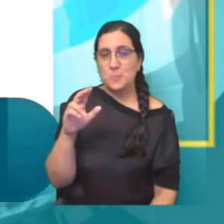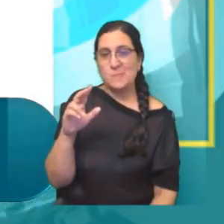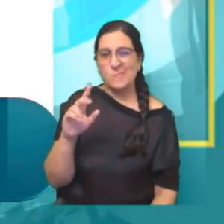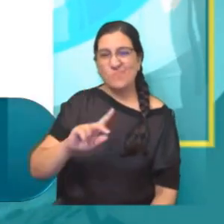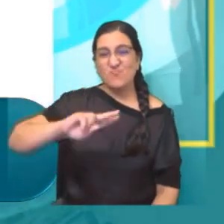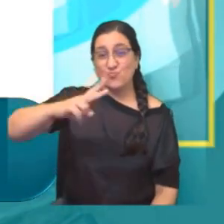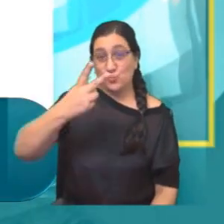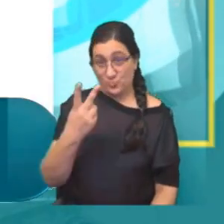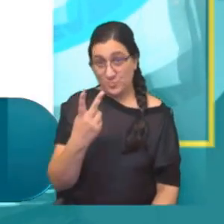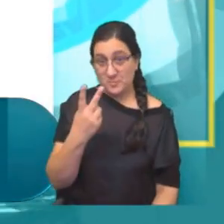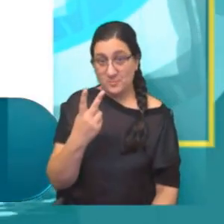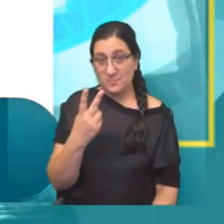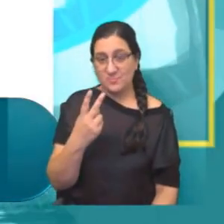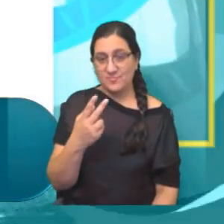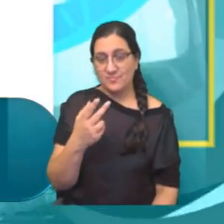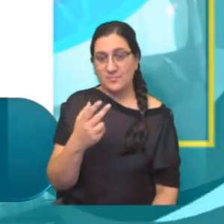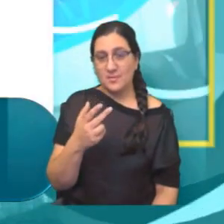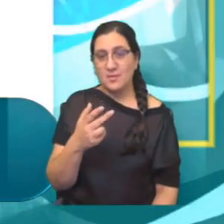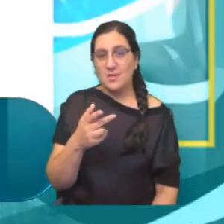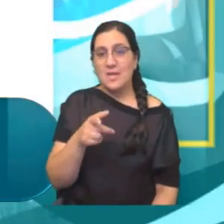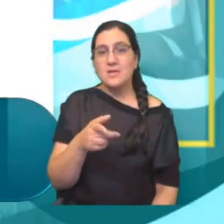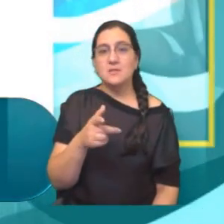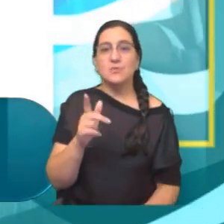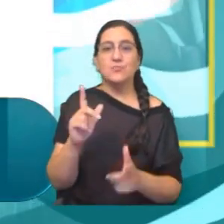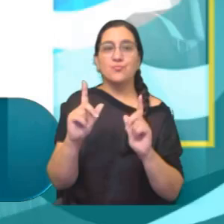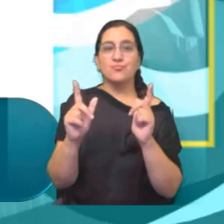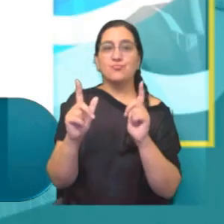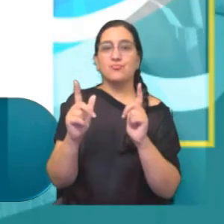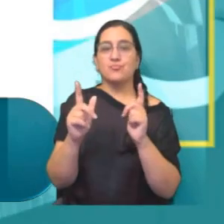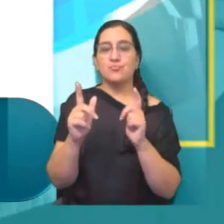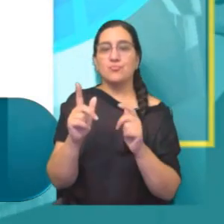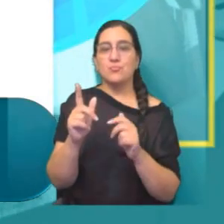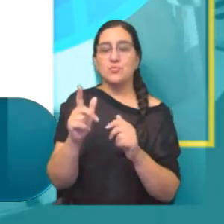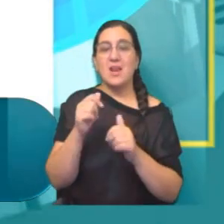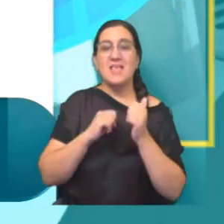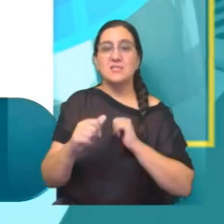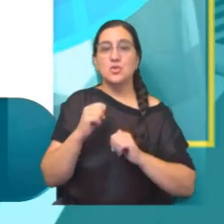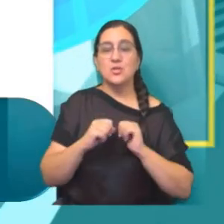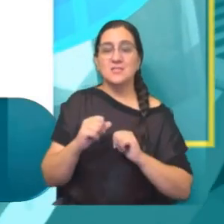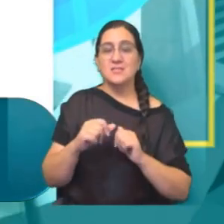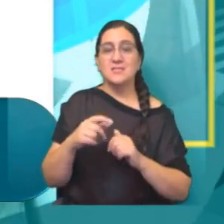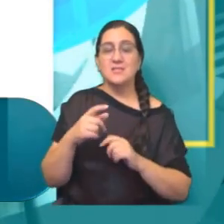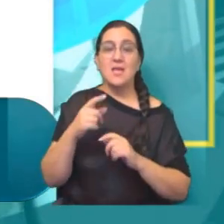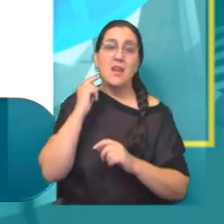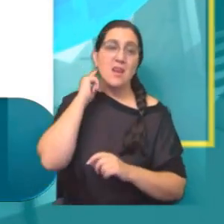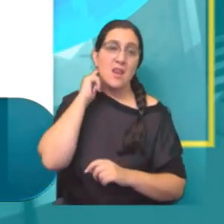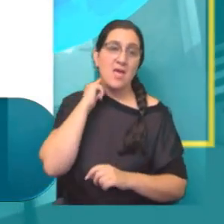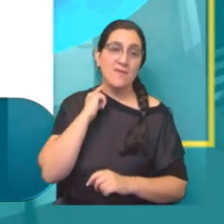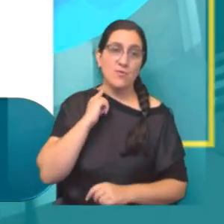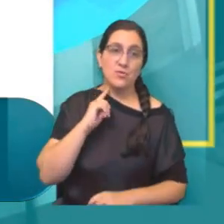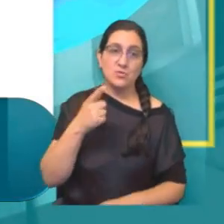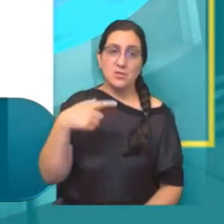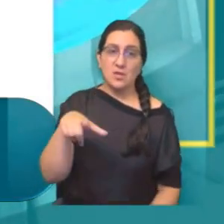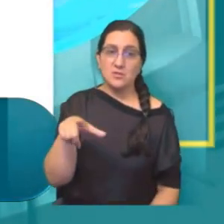que se denomina mano de predicador, tiene que ver con lesiones del nervio mediano, ¿sí? Y empieza a quedar así, la mano. O